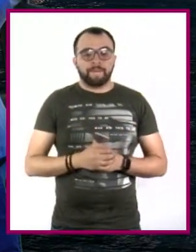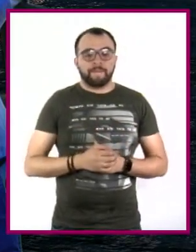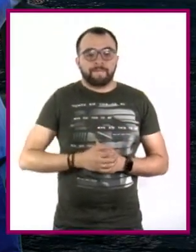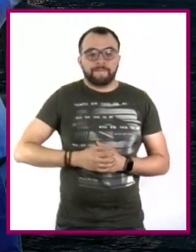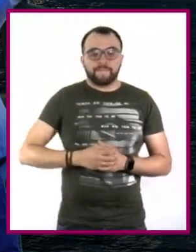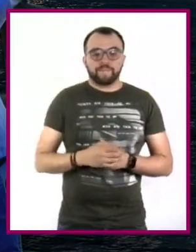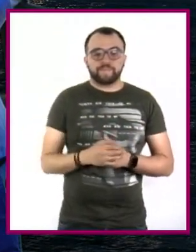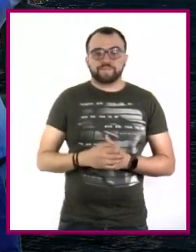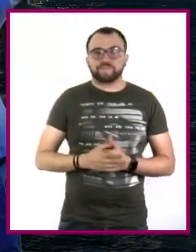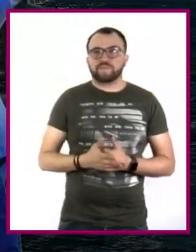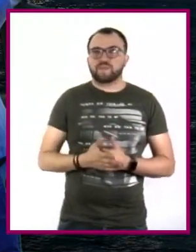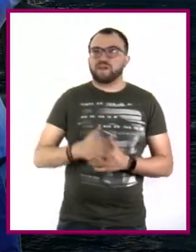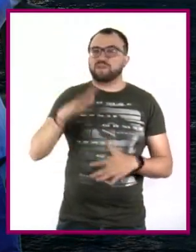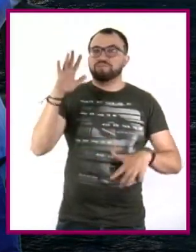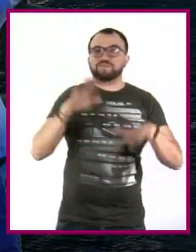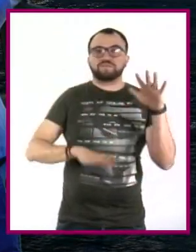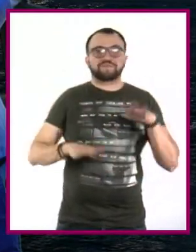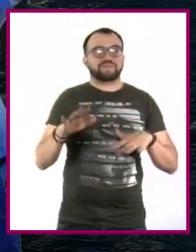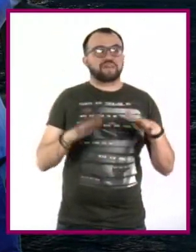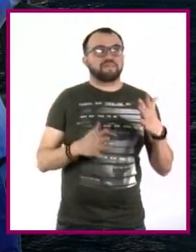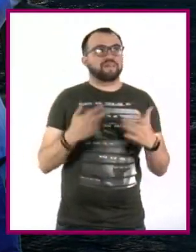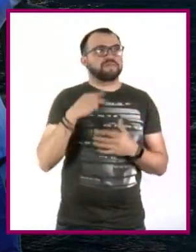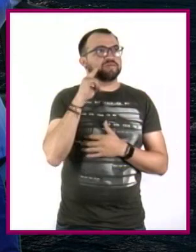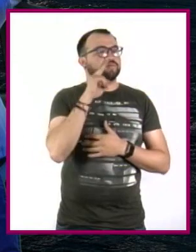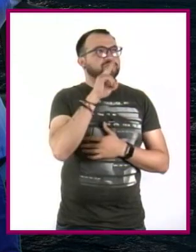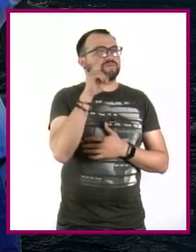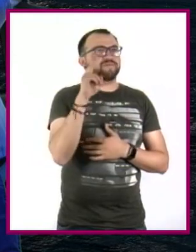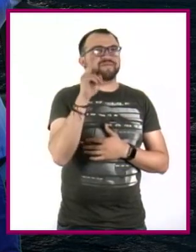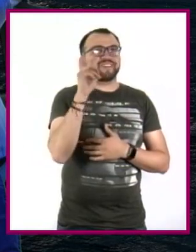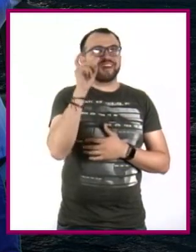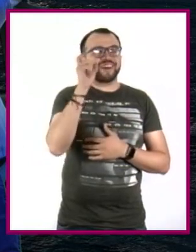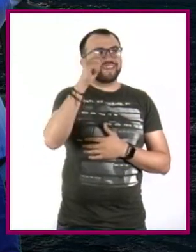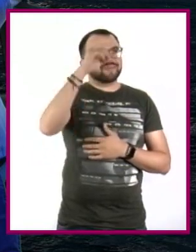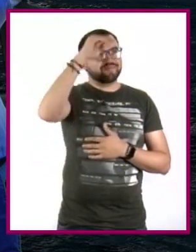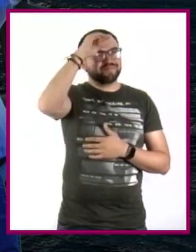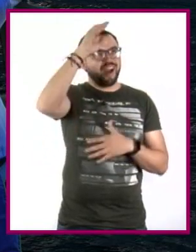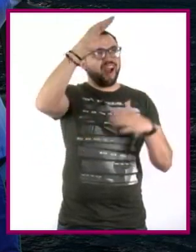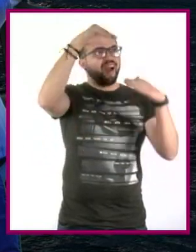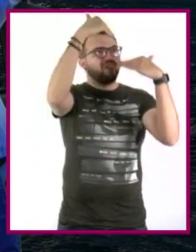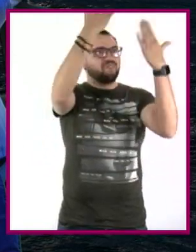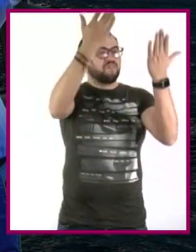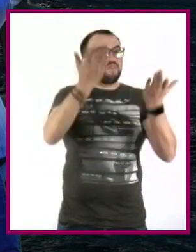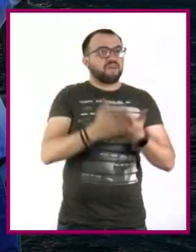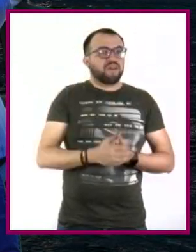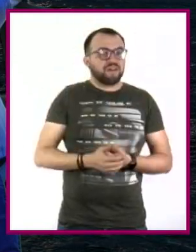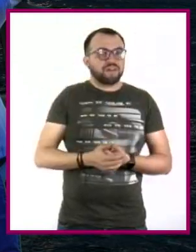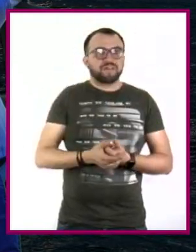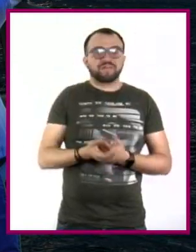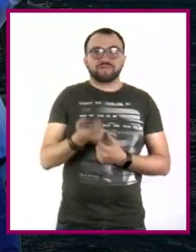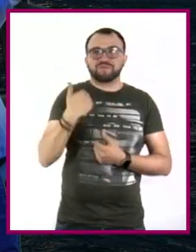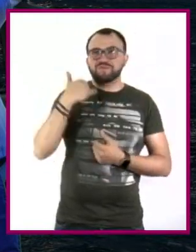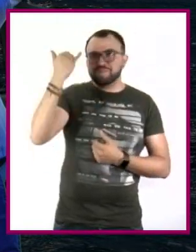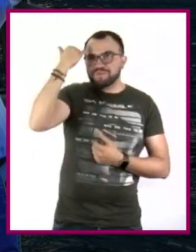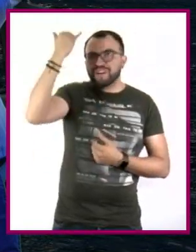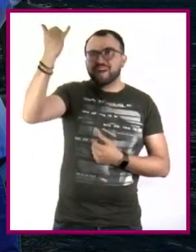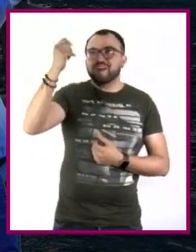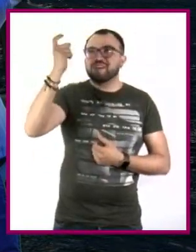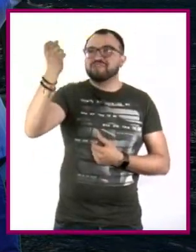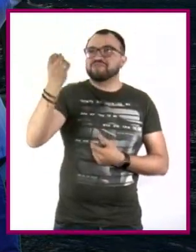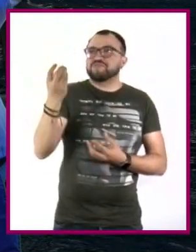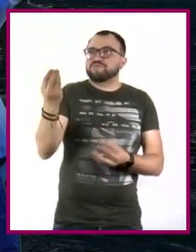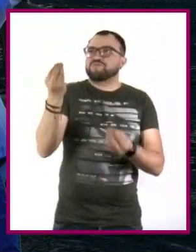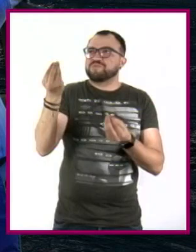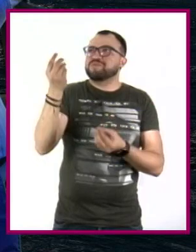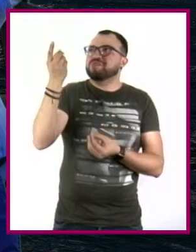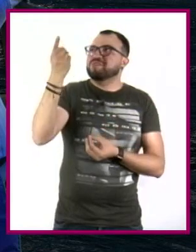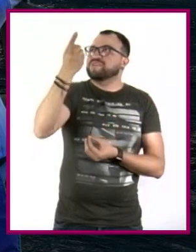A veces uno ni se imagina todo lo que hay allá afuera. Y peor aún, De lo que uno se imagina, hay mucho que no se sabe qué